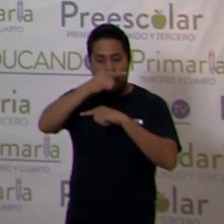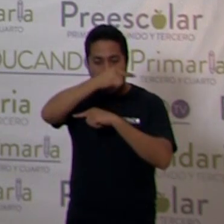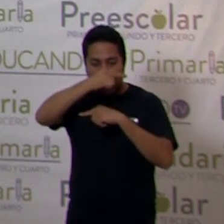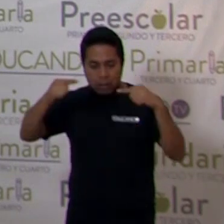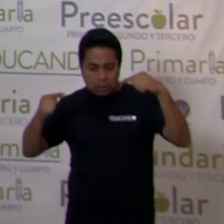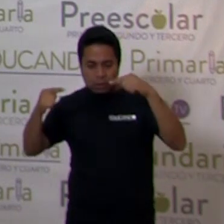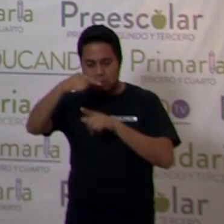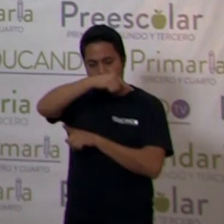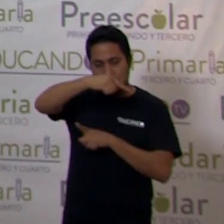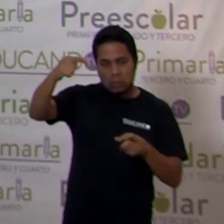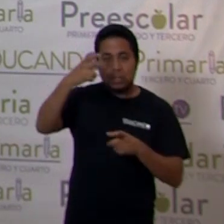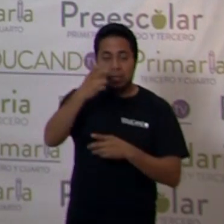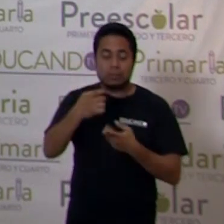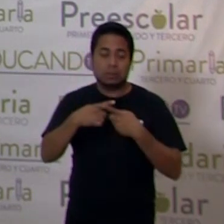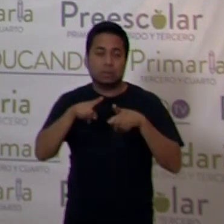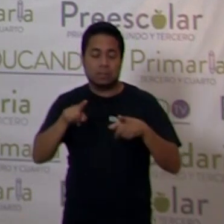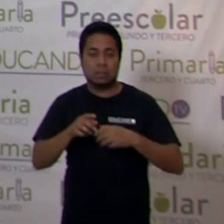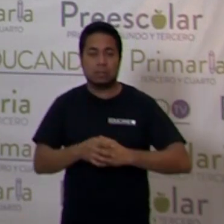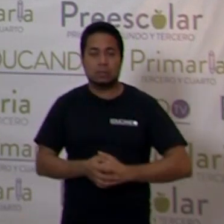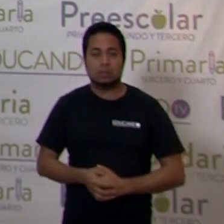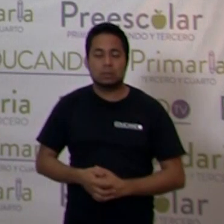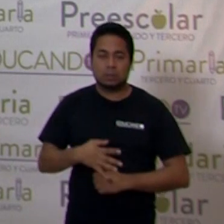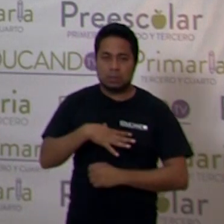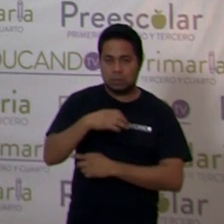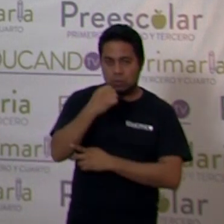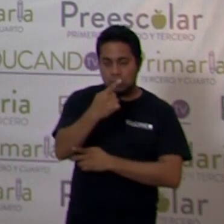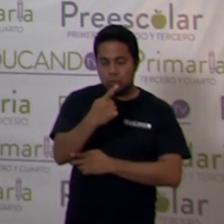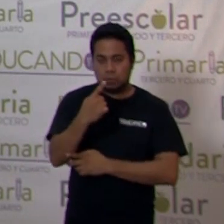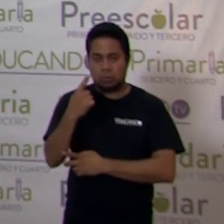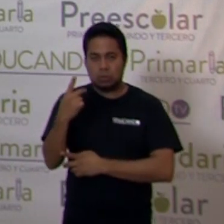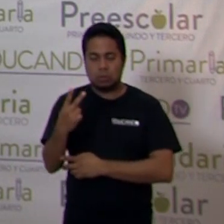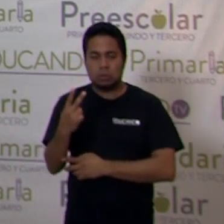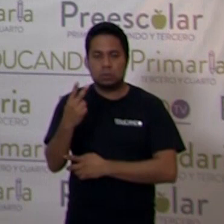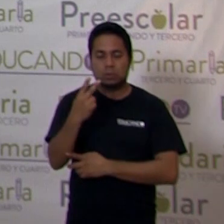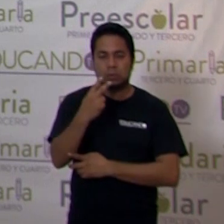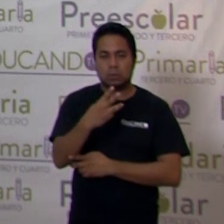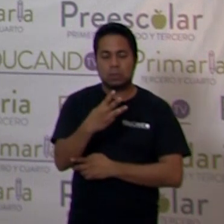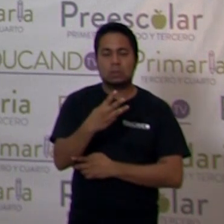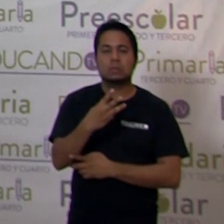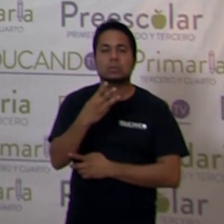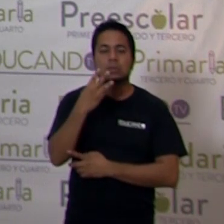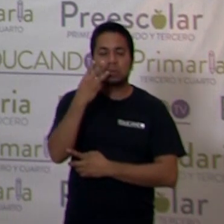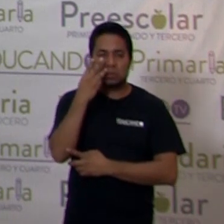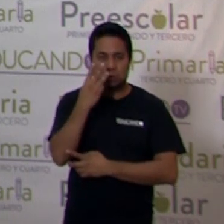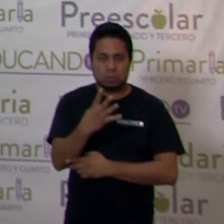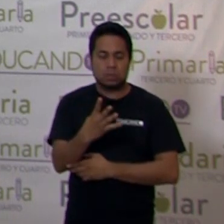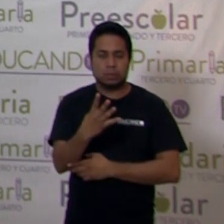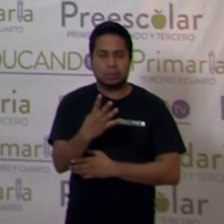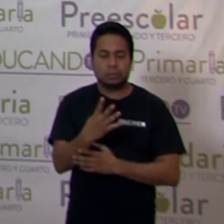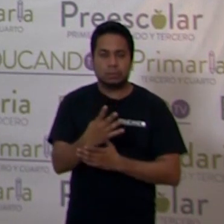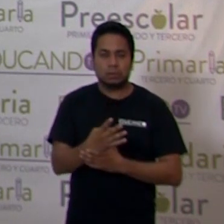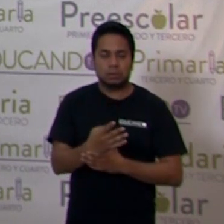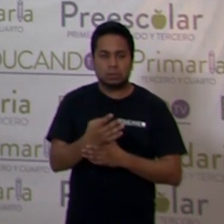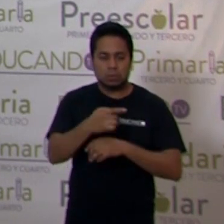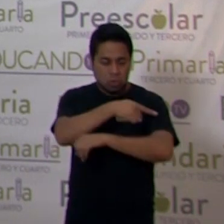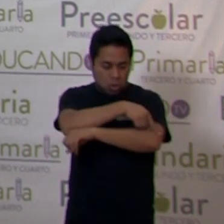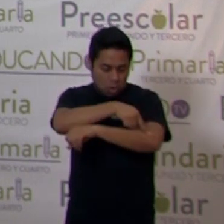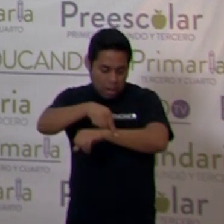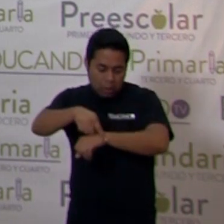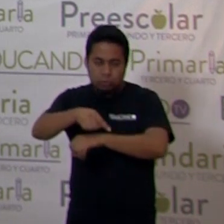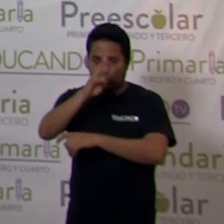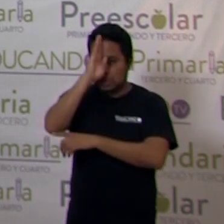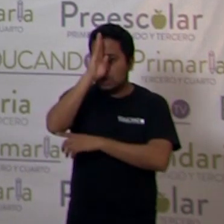Esa es la gran diferencia y tiene uno dos tres cu lados